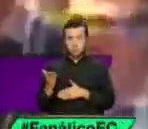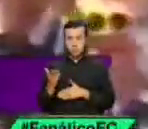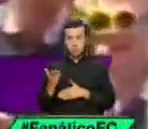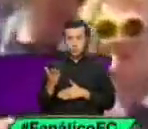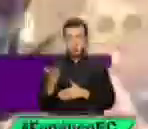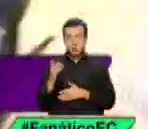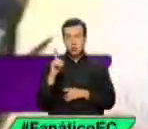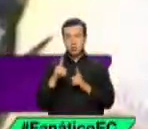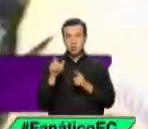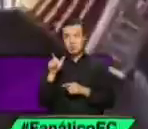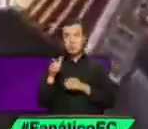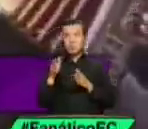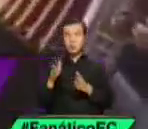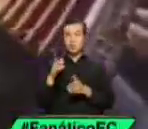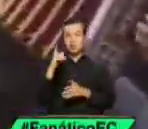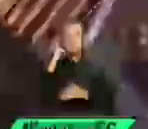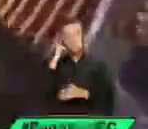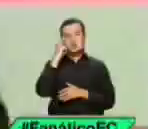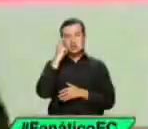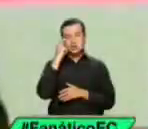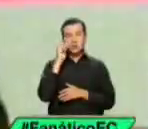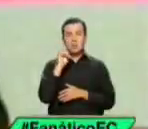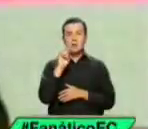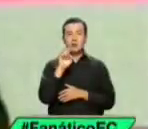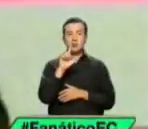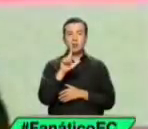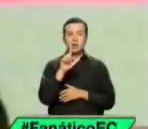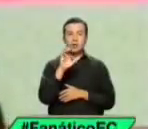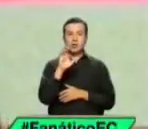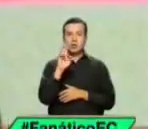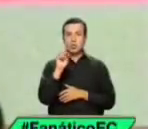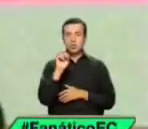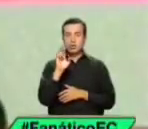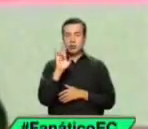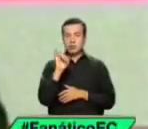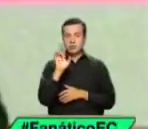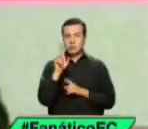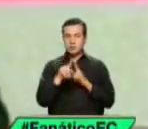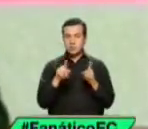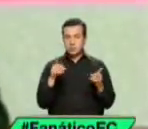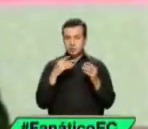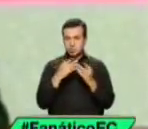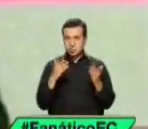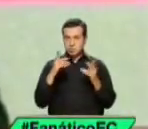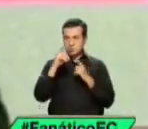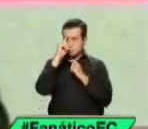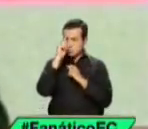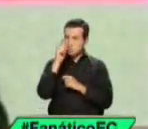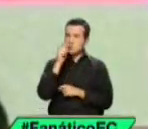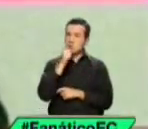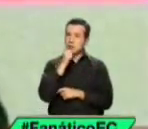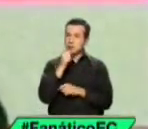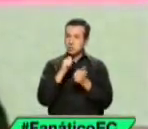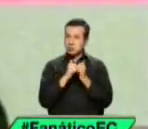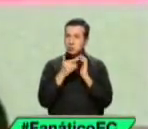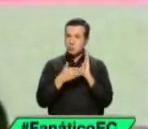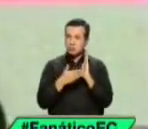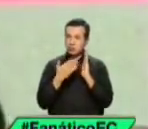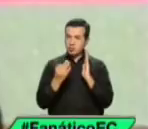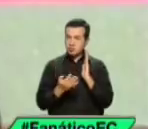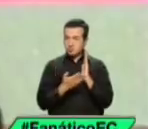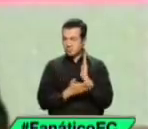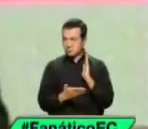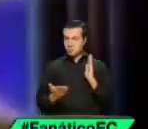le dijeron algunos, el chino Manuel Kun Ramírez, como le decimos otros, distinguido periodista deportivo, ejemplo de